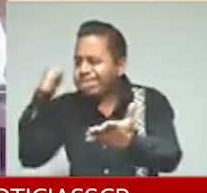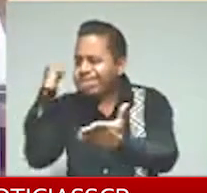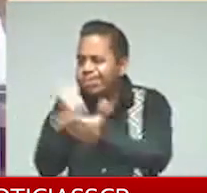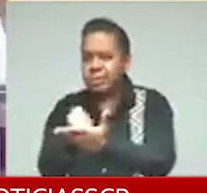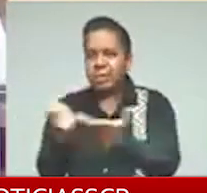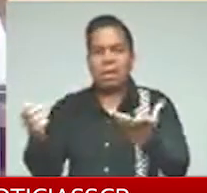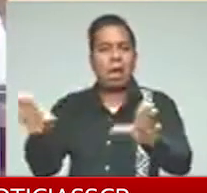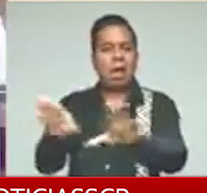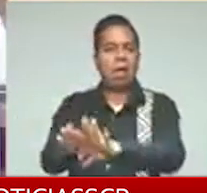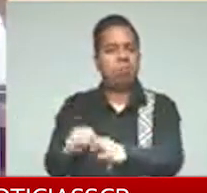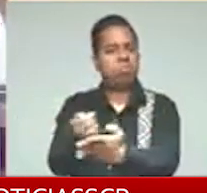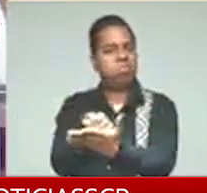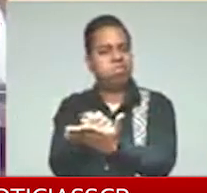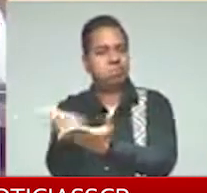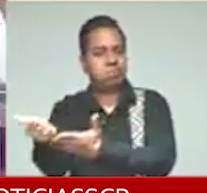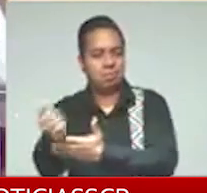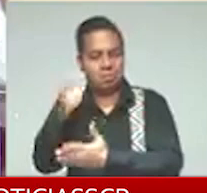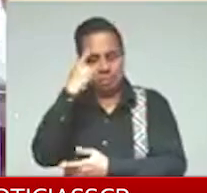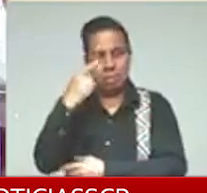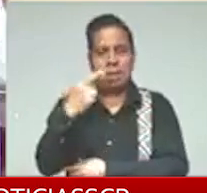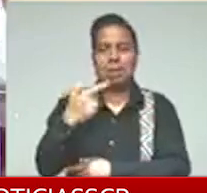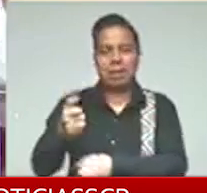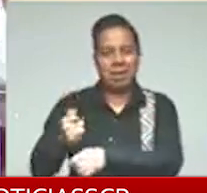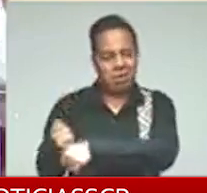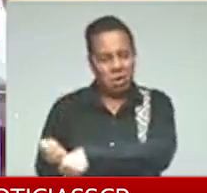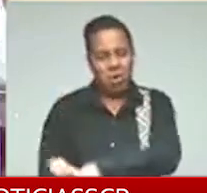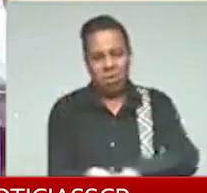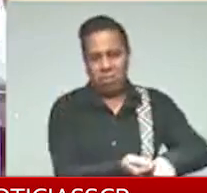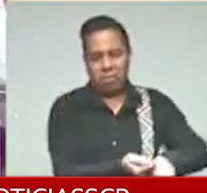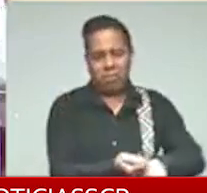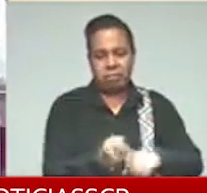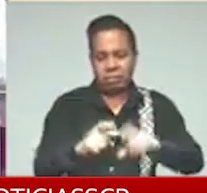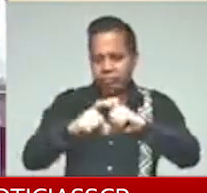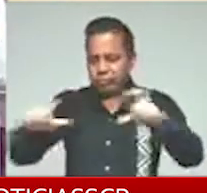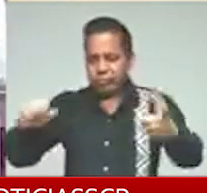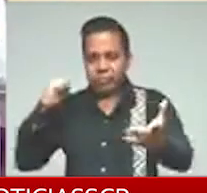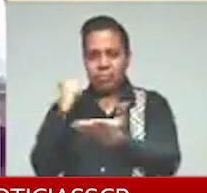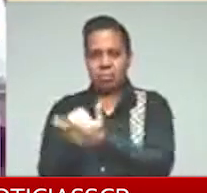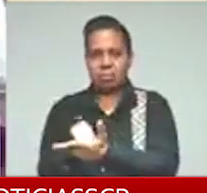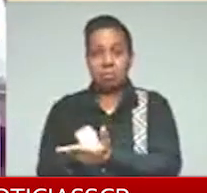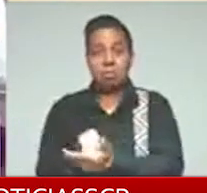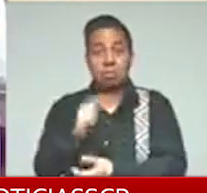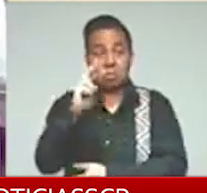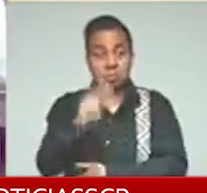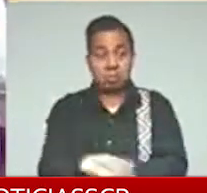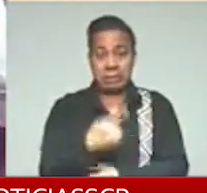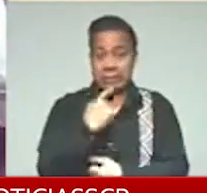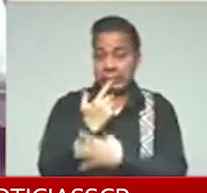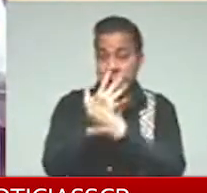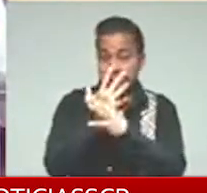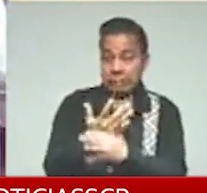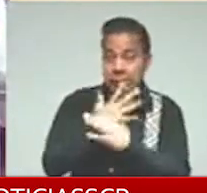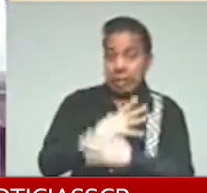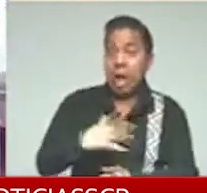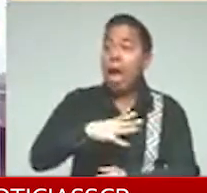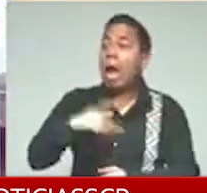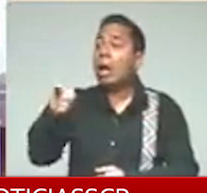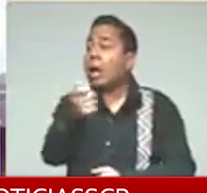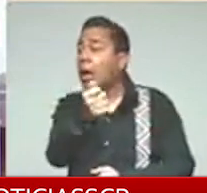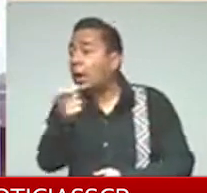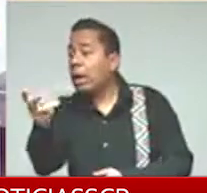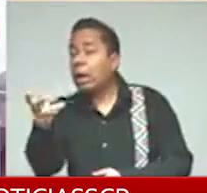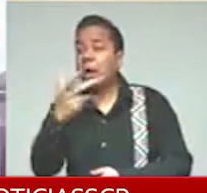clausura colocados en el campo de golf, porque se denunció la presencia de hombres